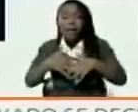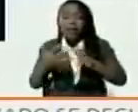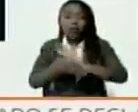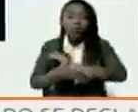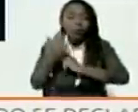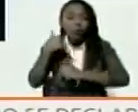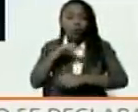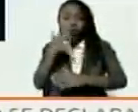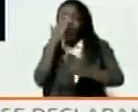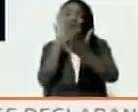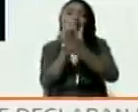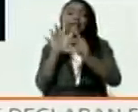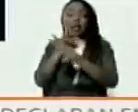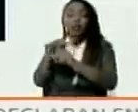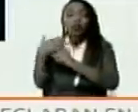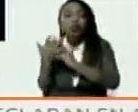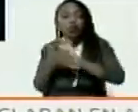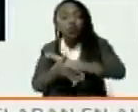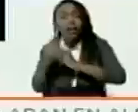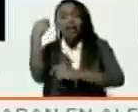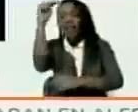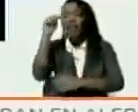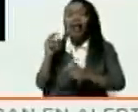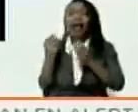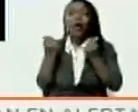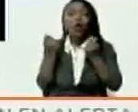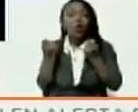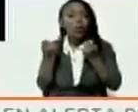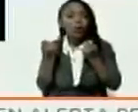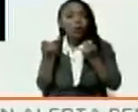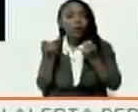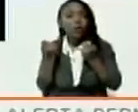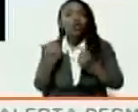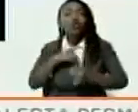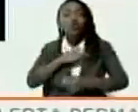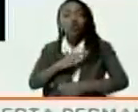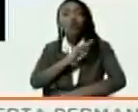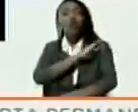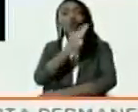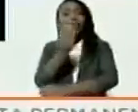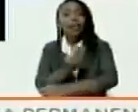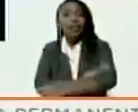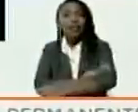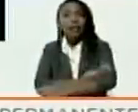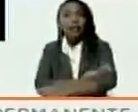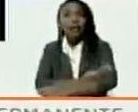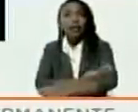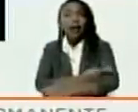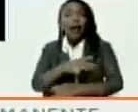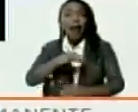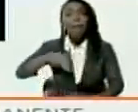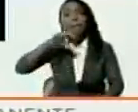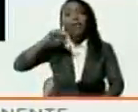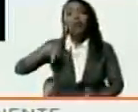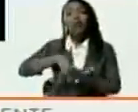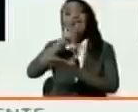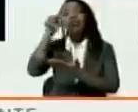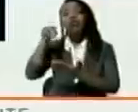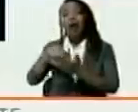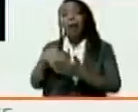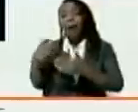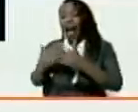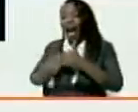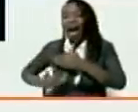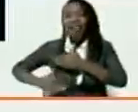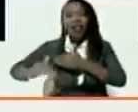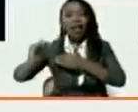situación a nivel económico, financiero. Vamos a fortalecer el espíritu nacional para